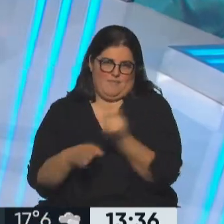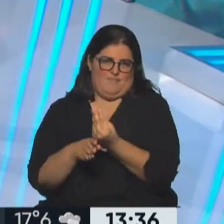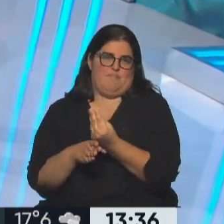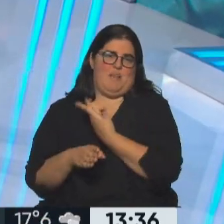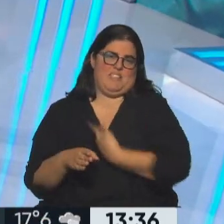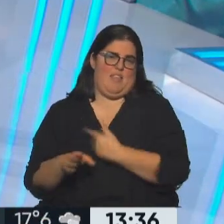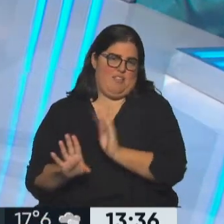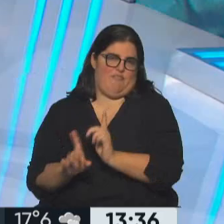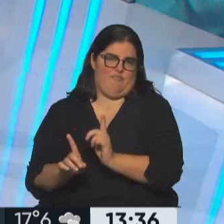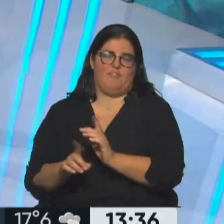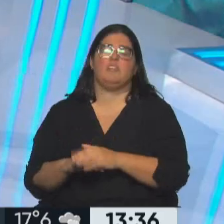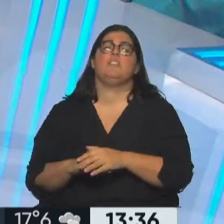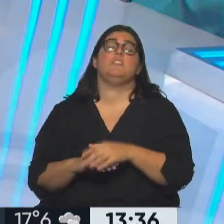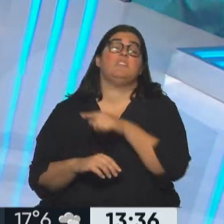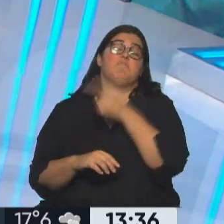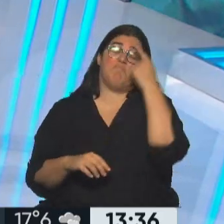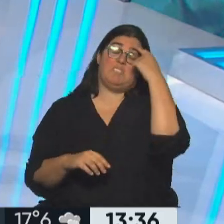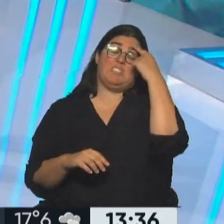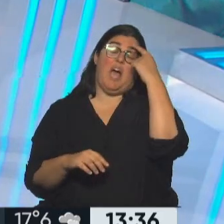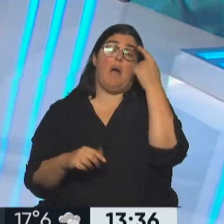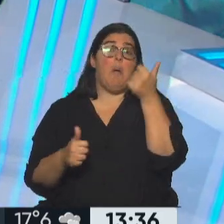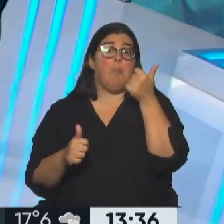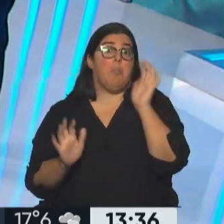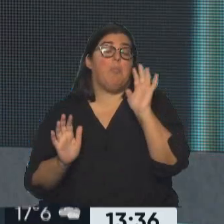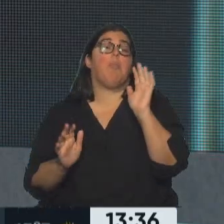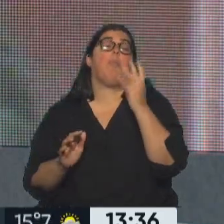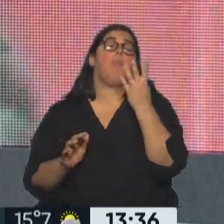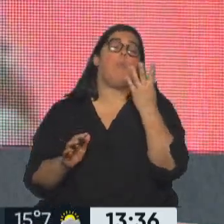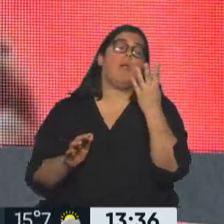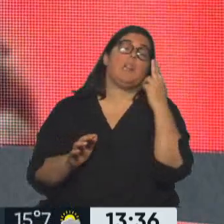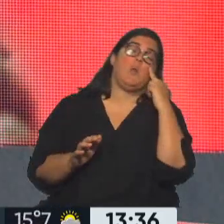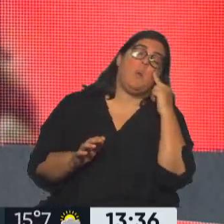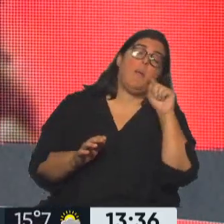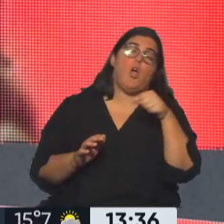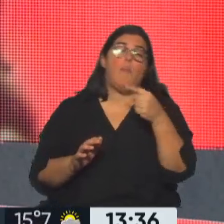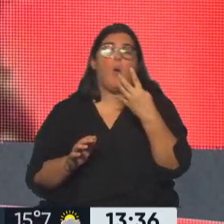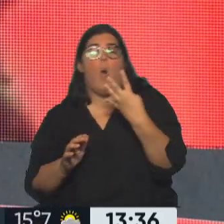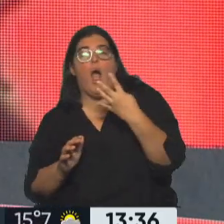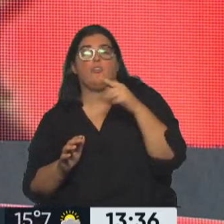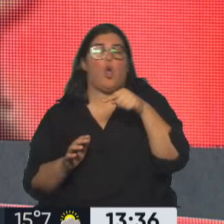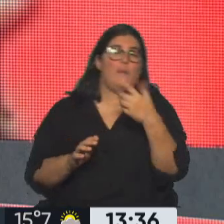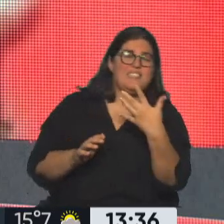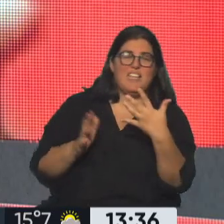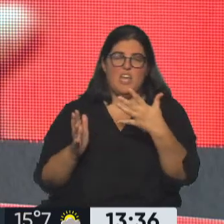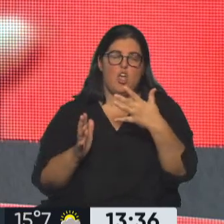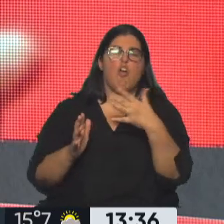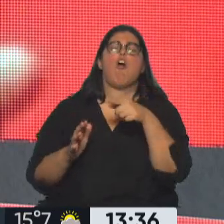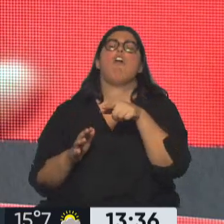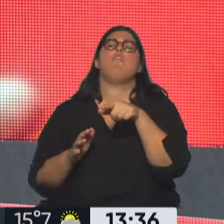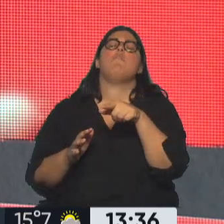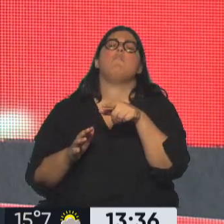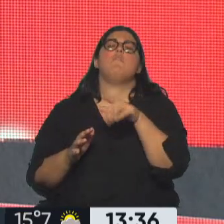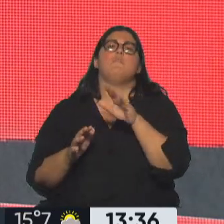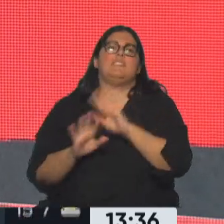presidente, porque le fue mejor de lo esperado, ¿no? 49, un poquito más, 49,4, 49,5, con una oposición que ya